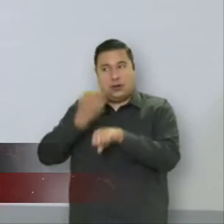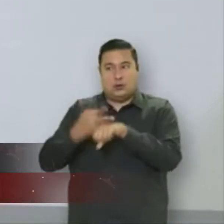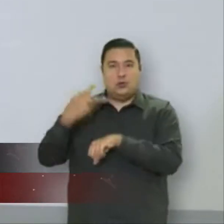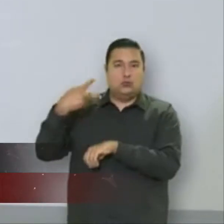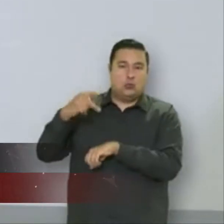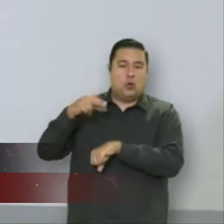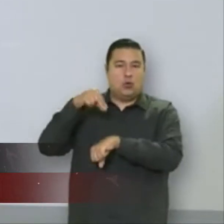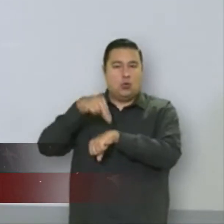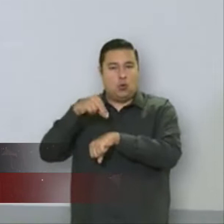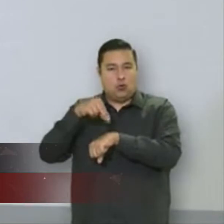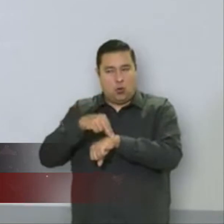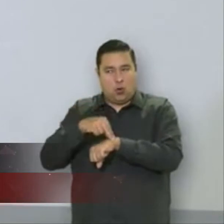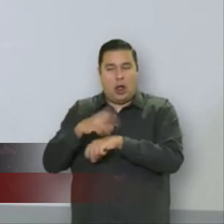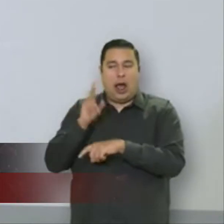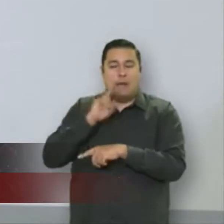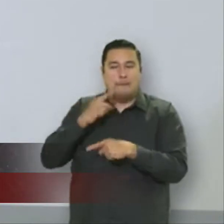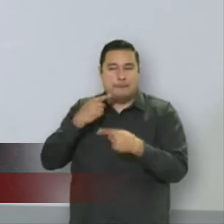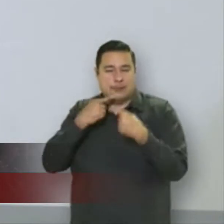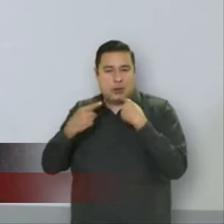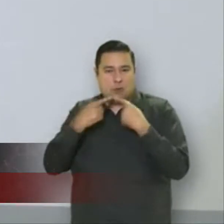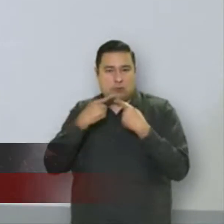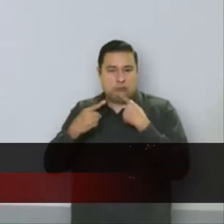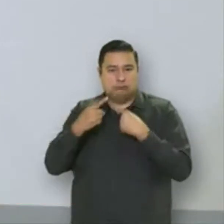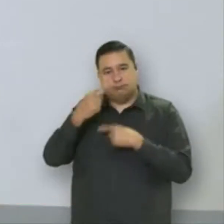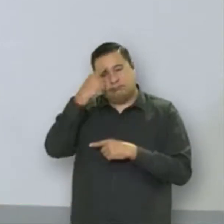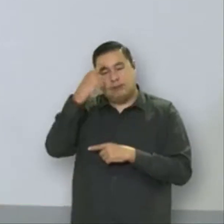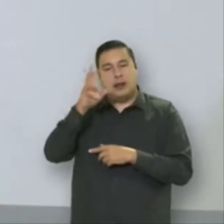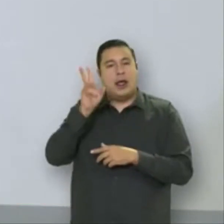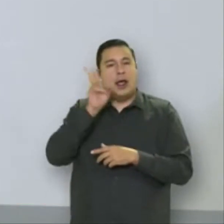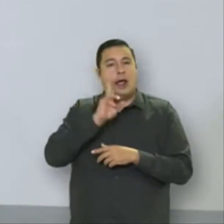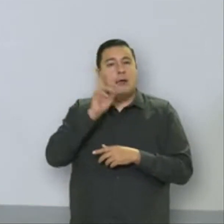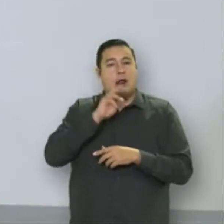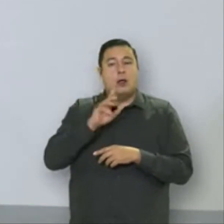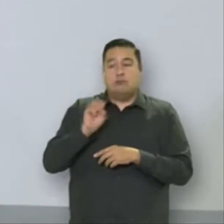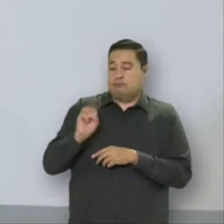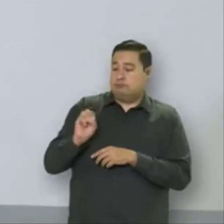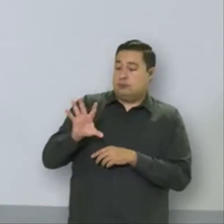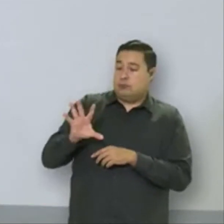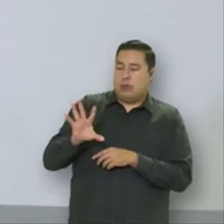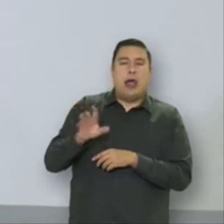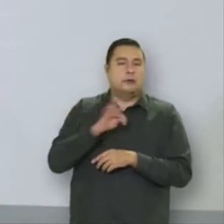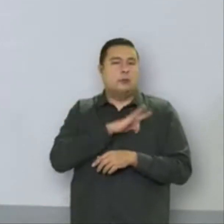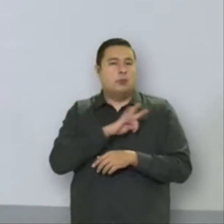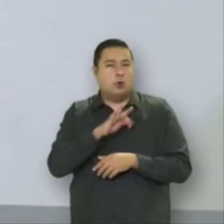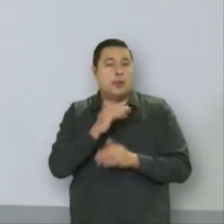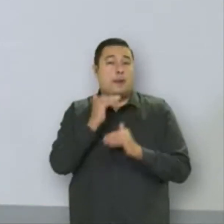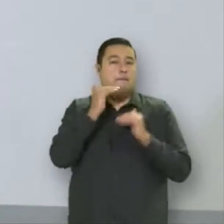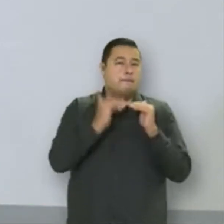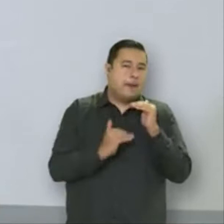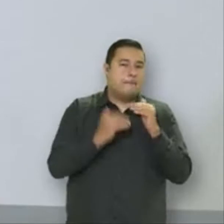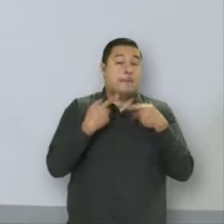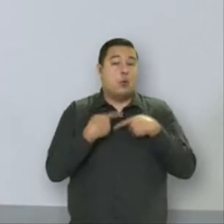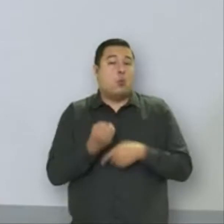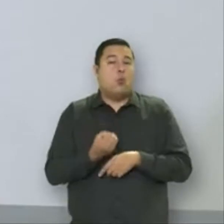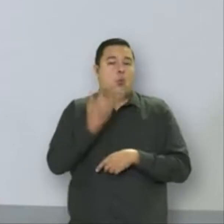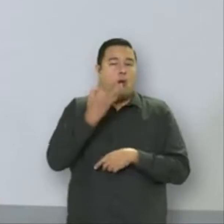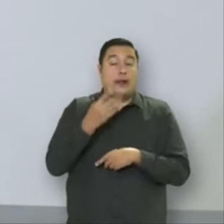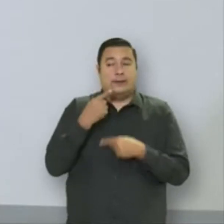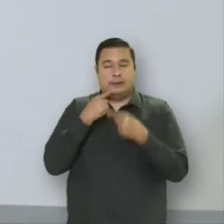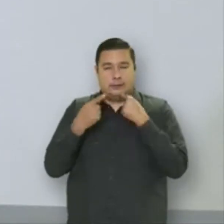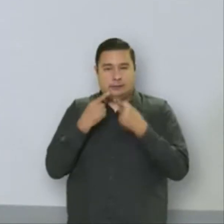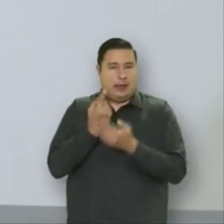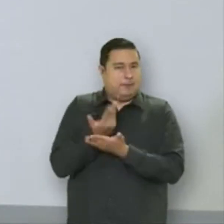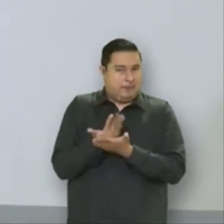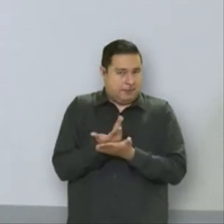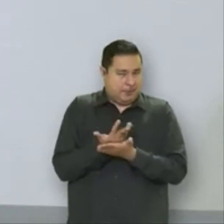con la finalidad de alinearlo a el color del semáforo y disminuir la posible ola